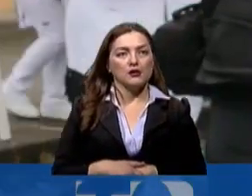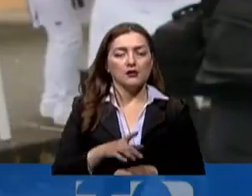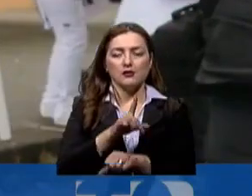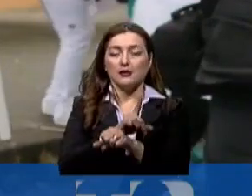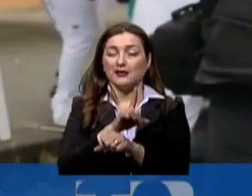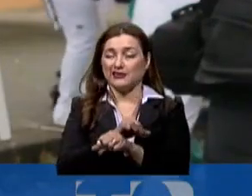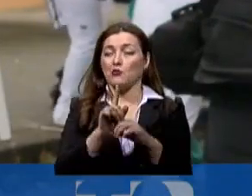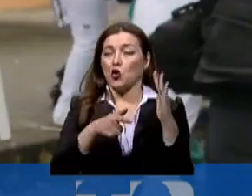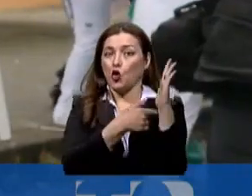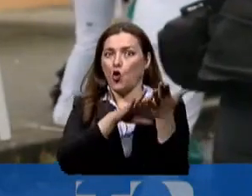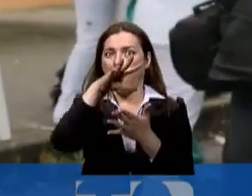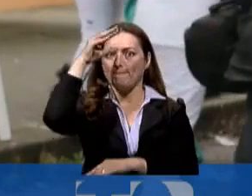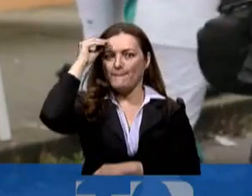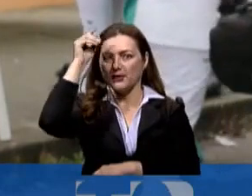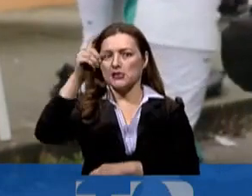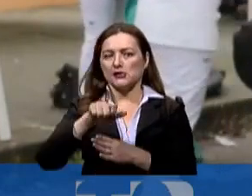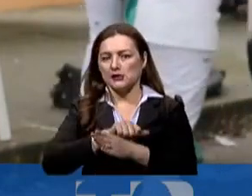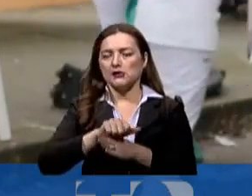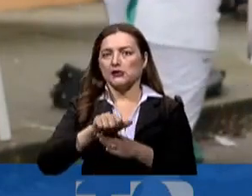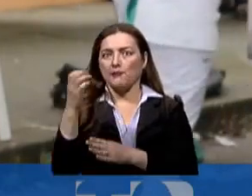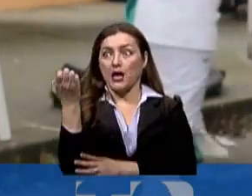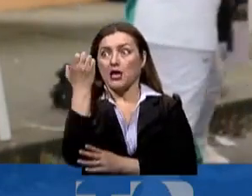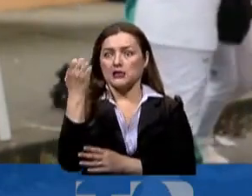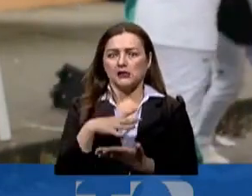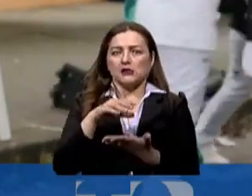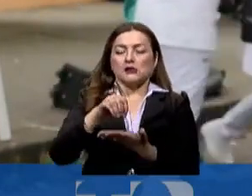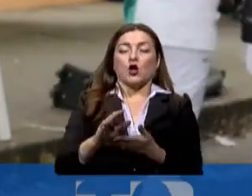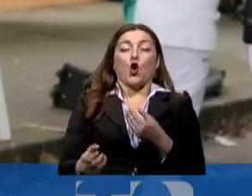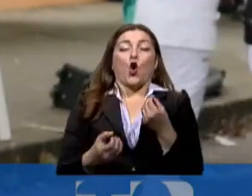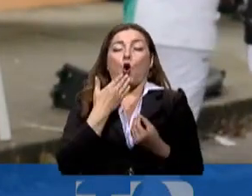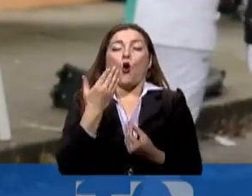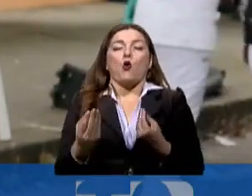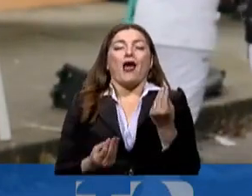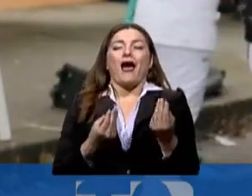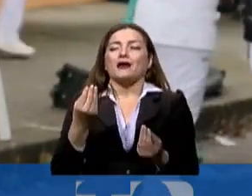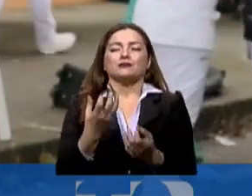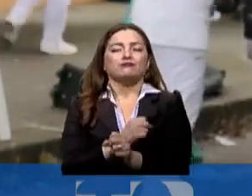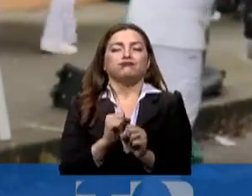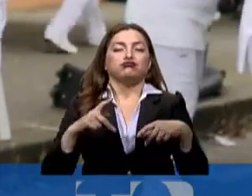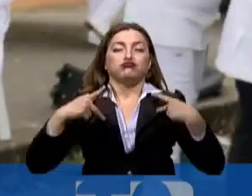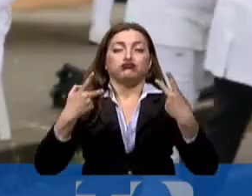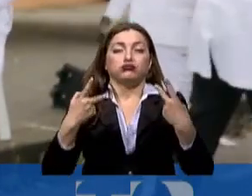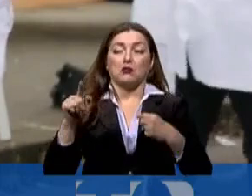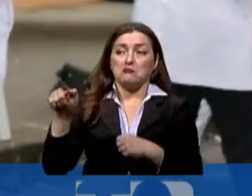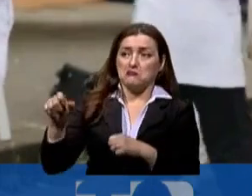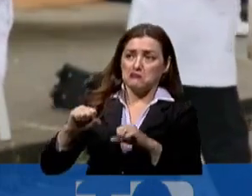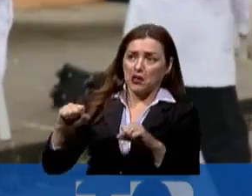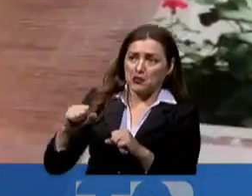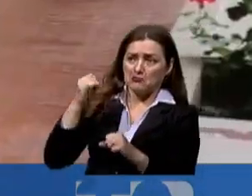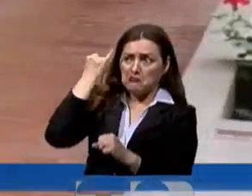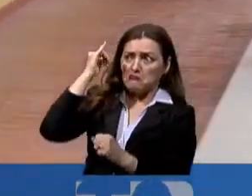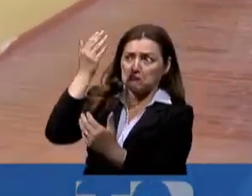y todos los empleados del IES, y al menos los usuarios también, para ver cómo funciona esto. Yo felicito a los gestores de todo